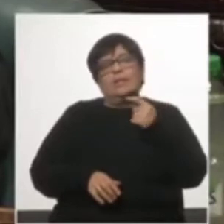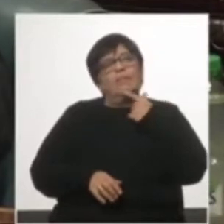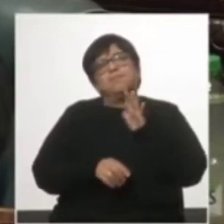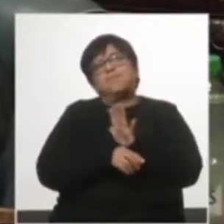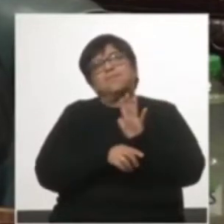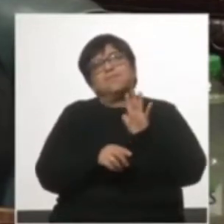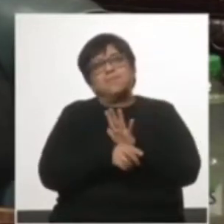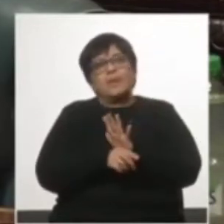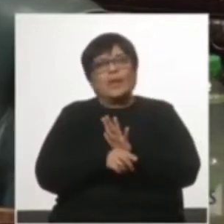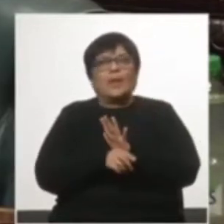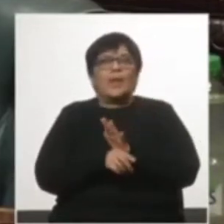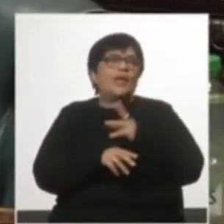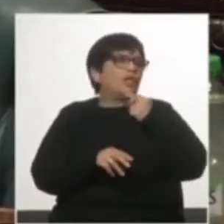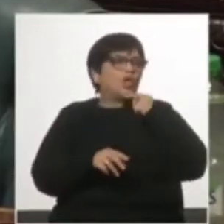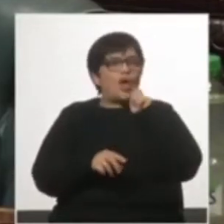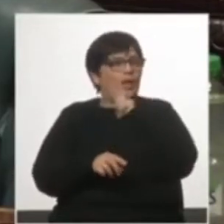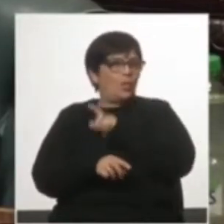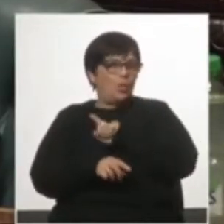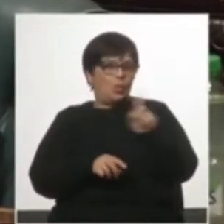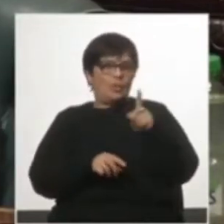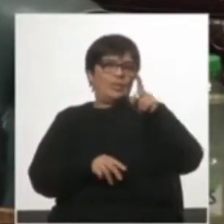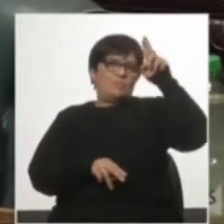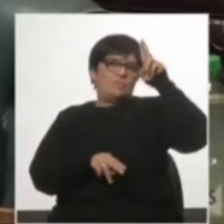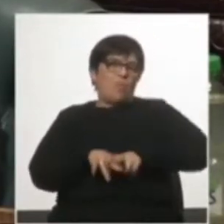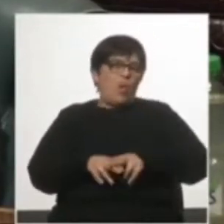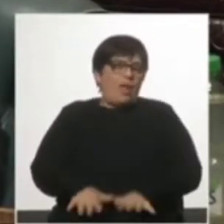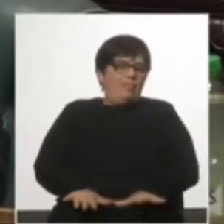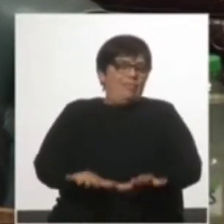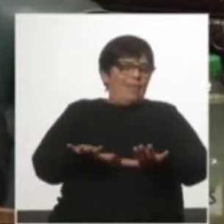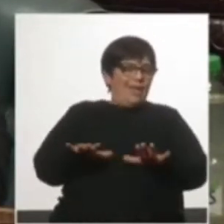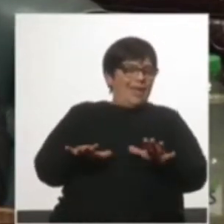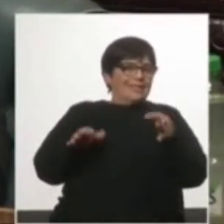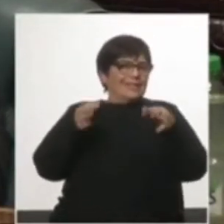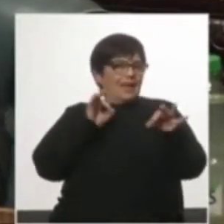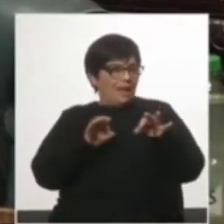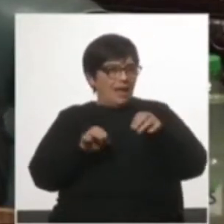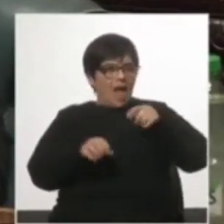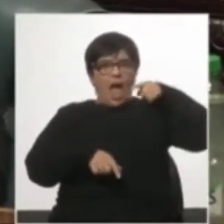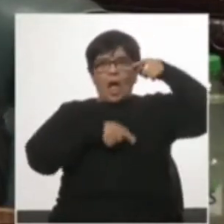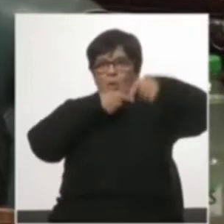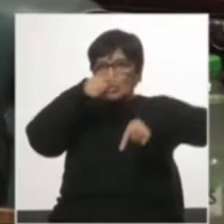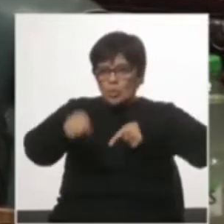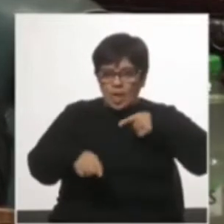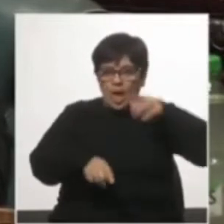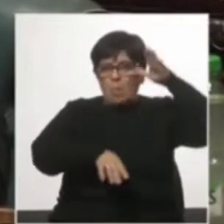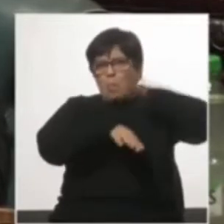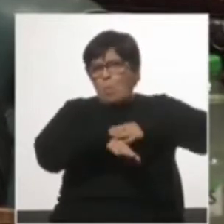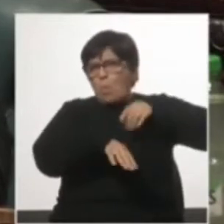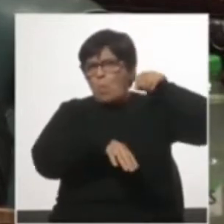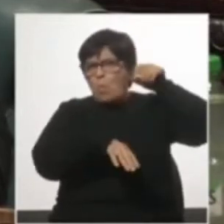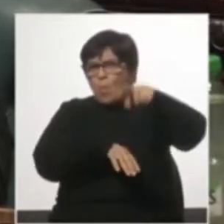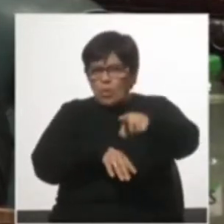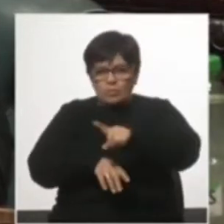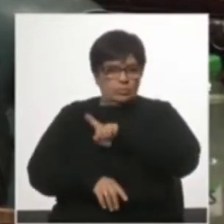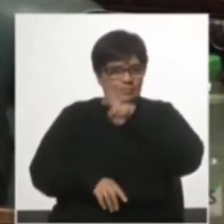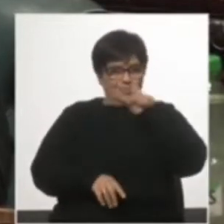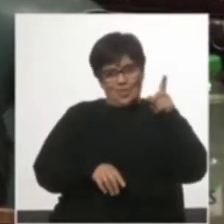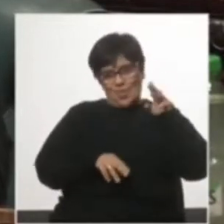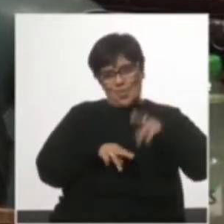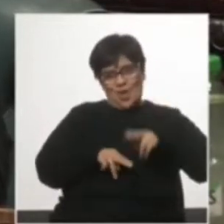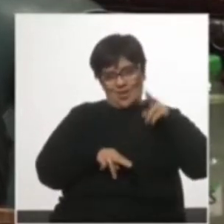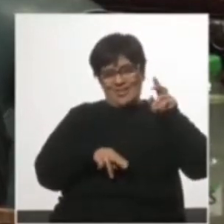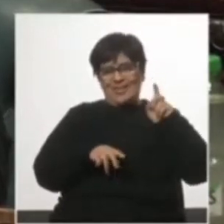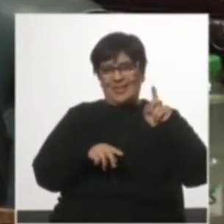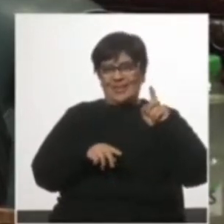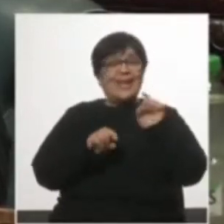de muertes evitables. Acá nadie le está endilgando muertos a nadie. Que quede bien claro, y